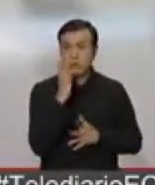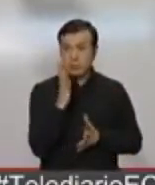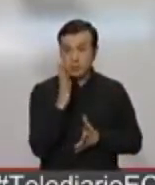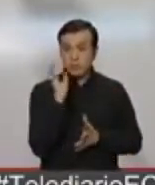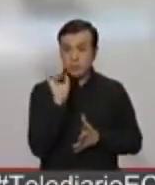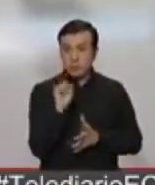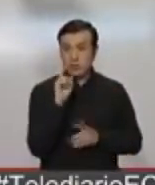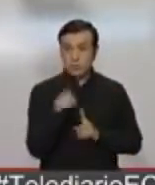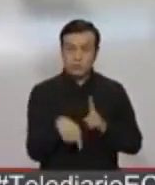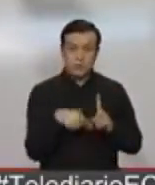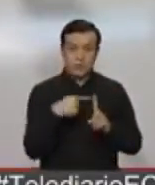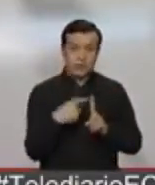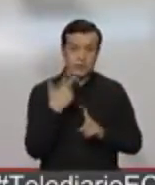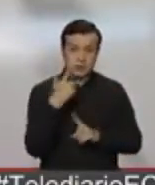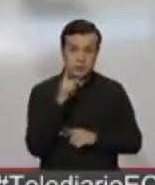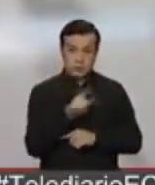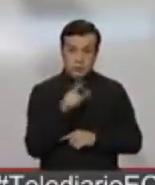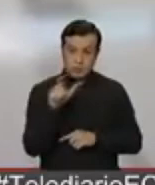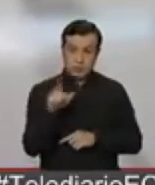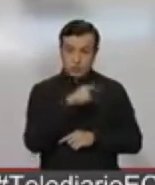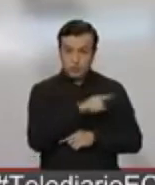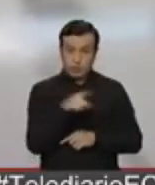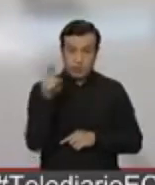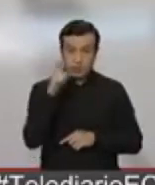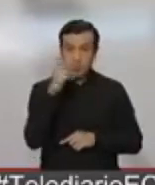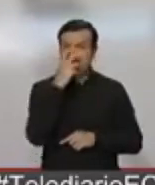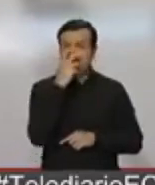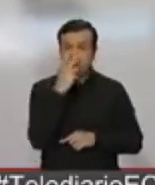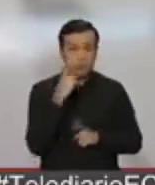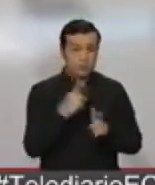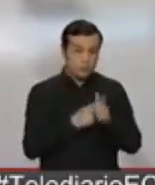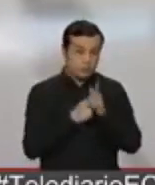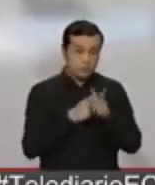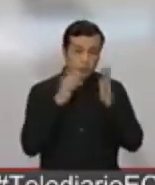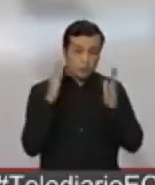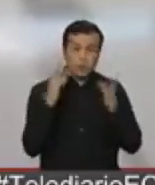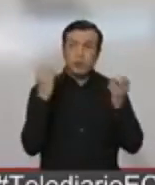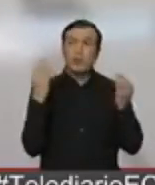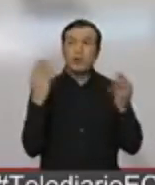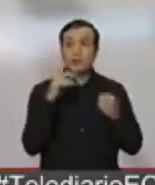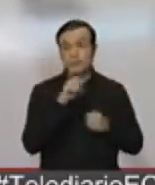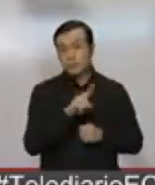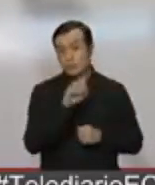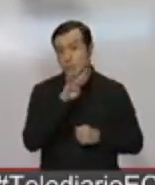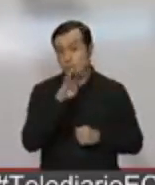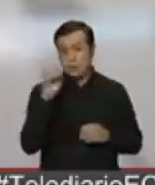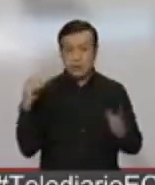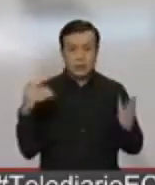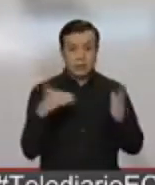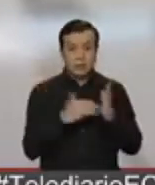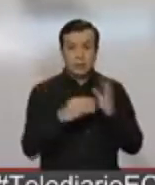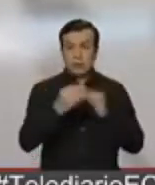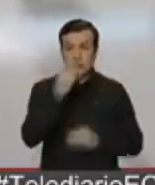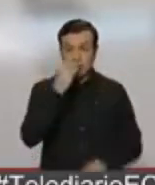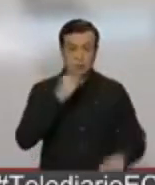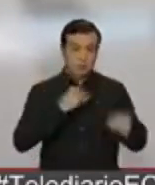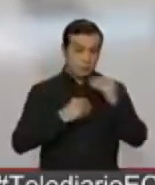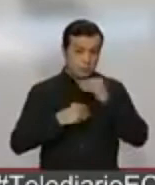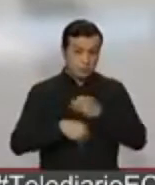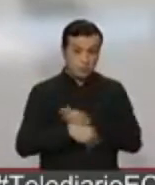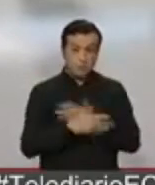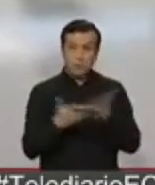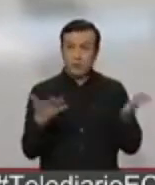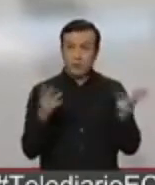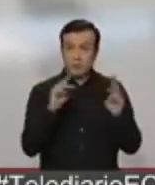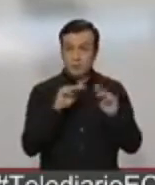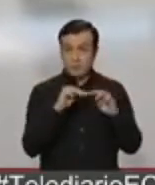capacidad para atender a otras personas que requieran esa atención se han entregado más de 140.000 raciones alimenticias canalizadas